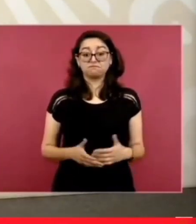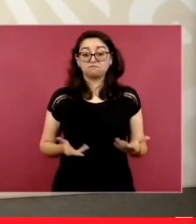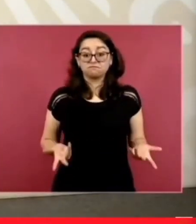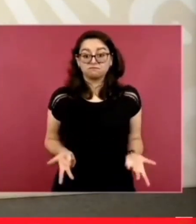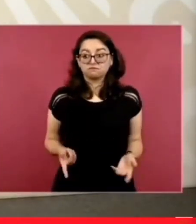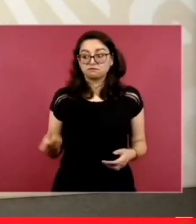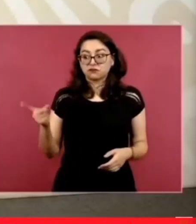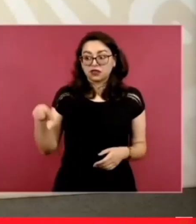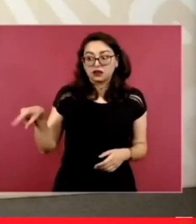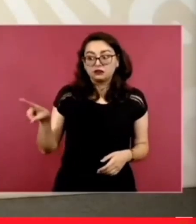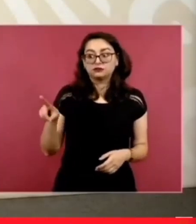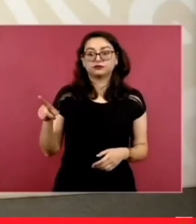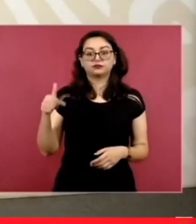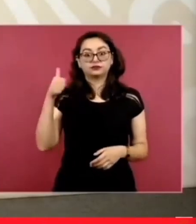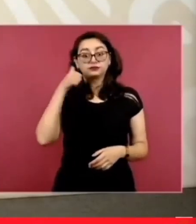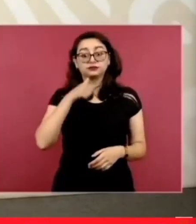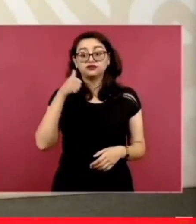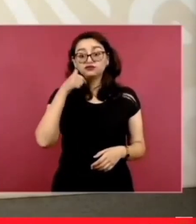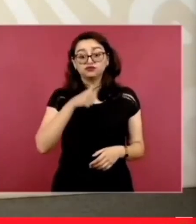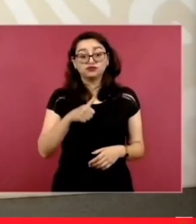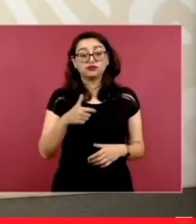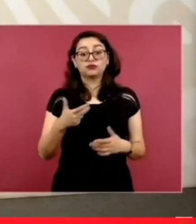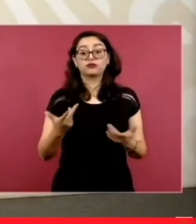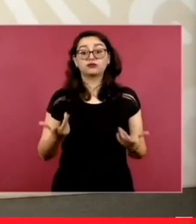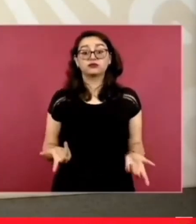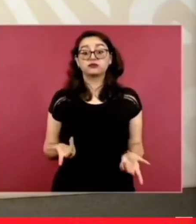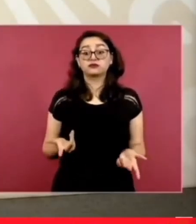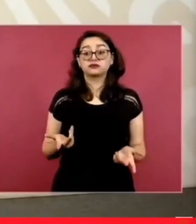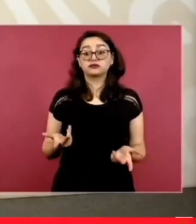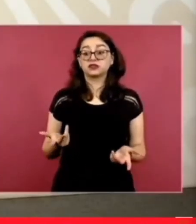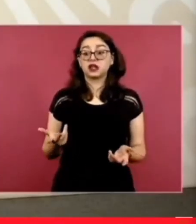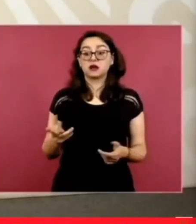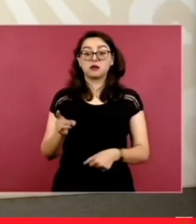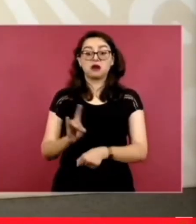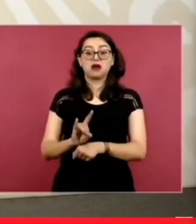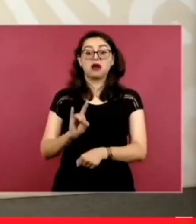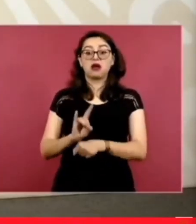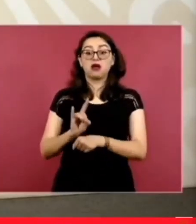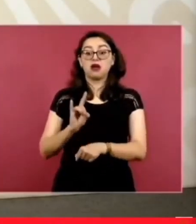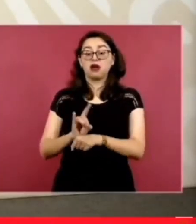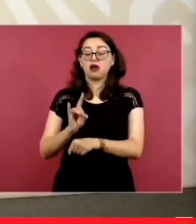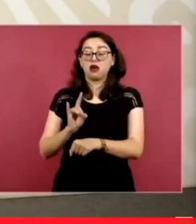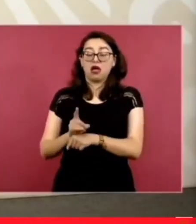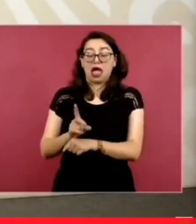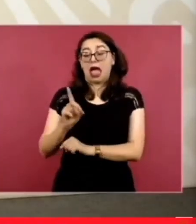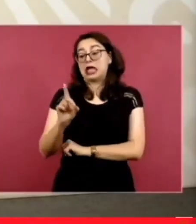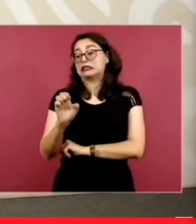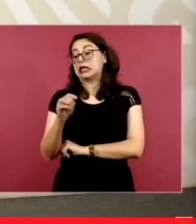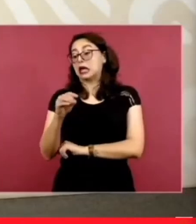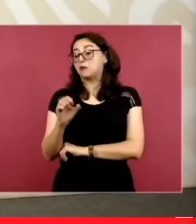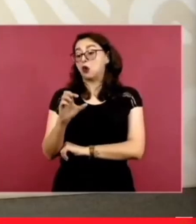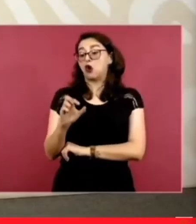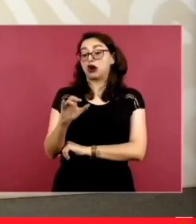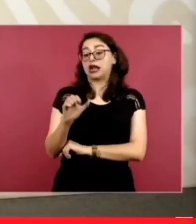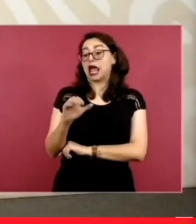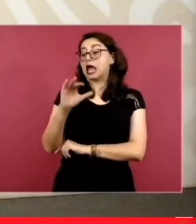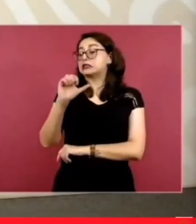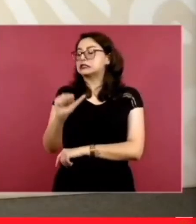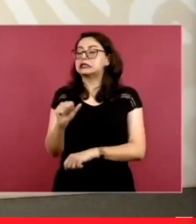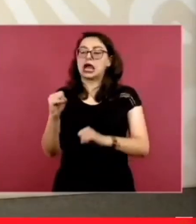proyectar, de que ya había democracia, el INE no se toca, ¿no?, como si fuese una